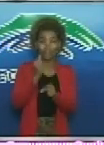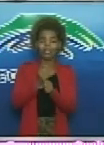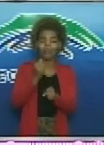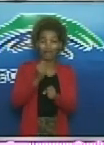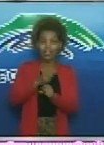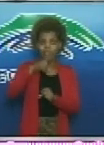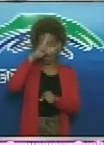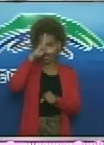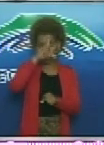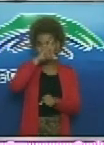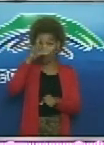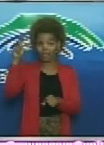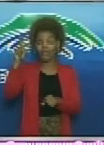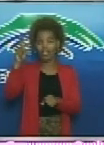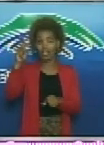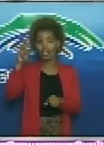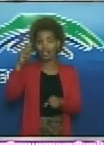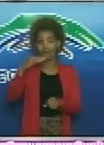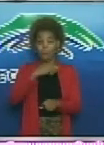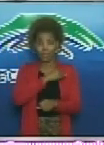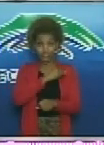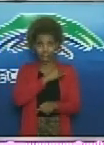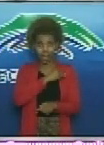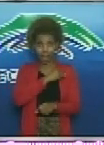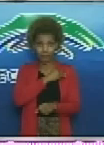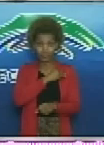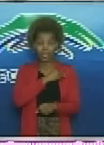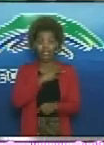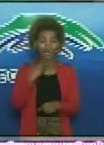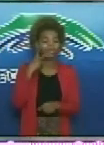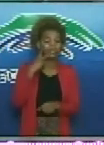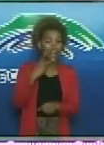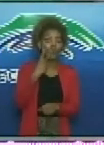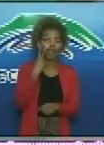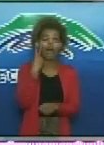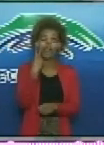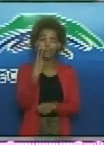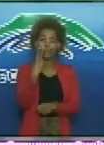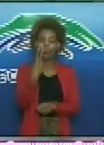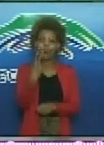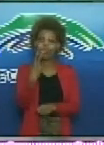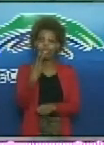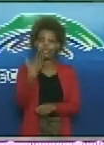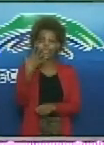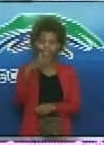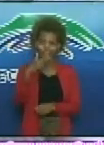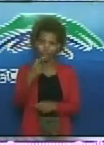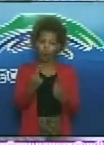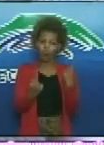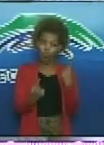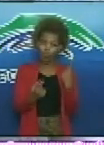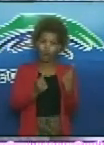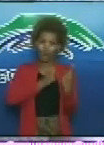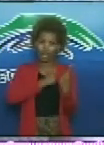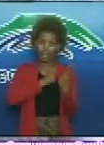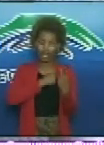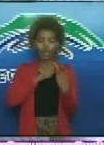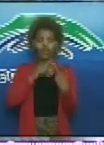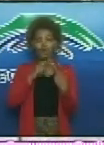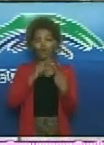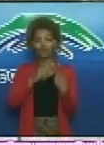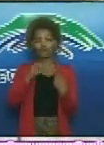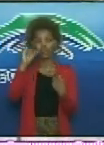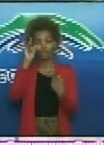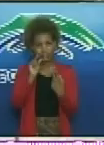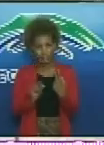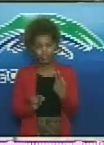atendieron a Michael y Giancarlo, ambos extranjeros de Canadá e Italia respectivamente. Después del reto que supuso